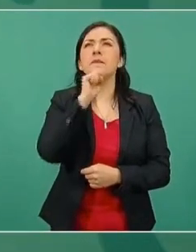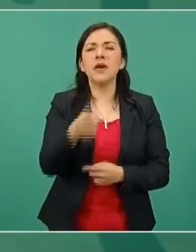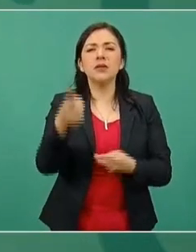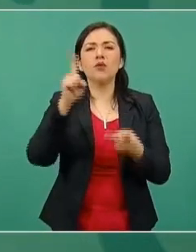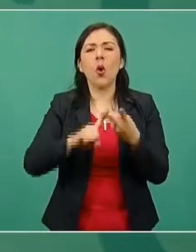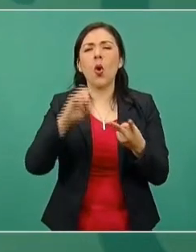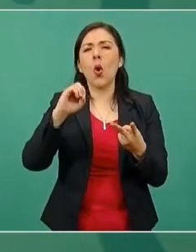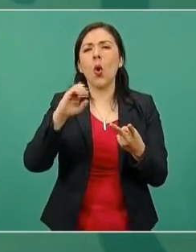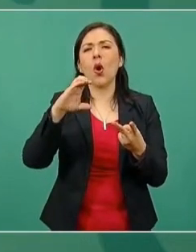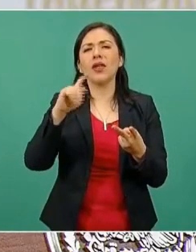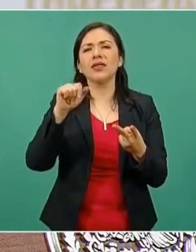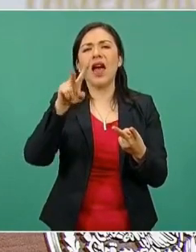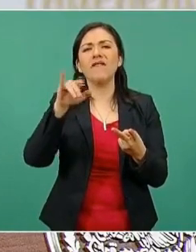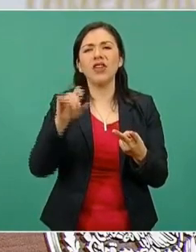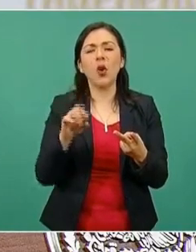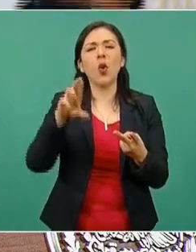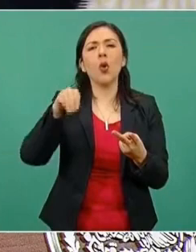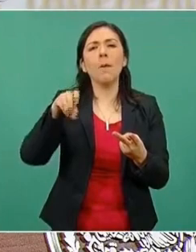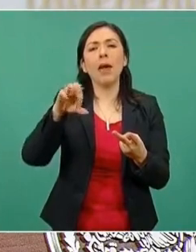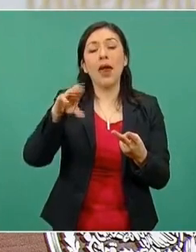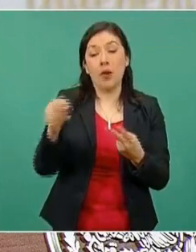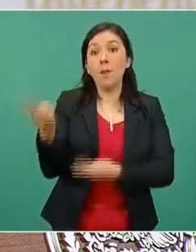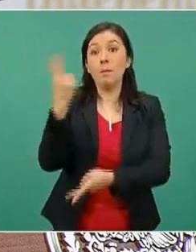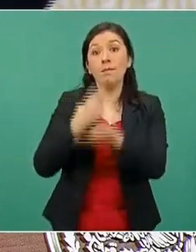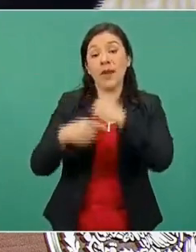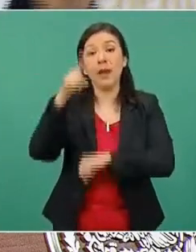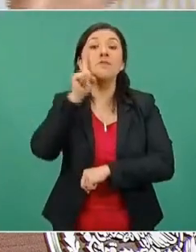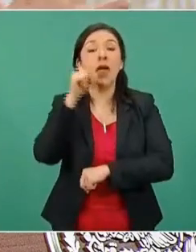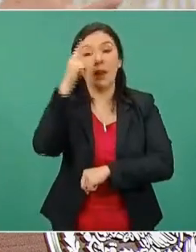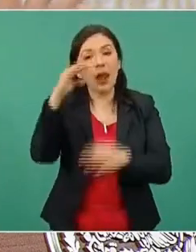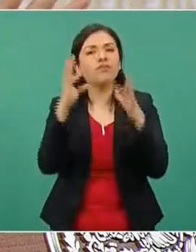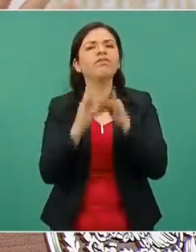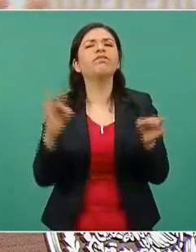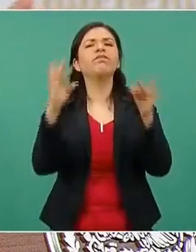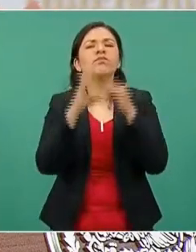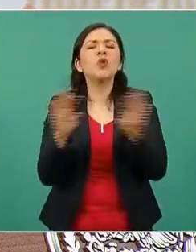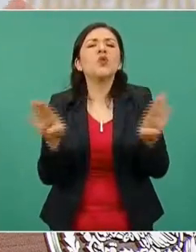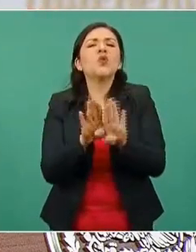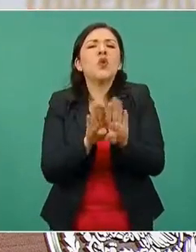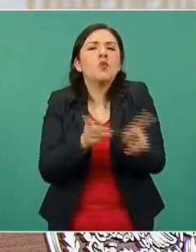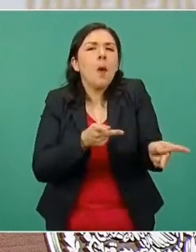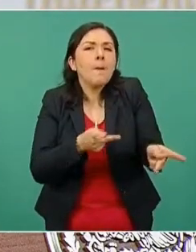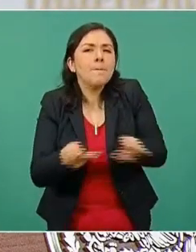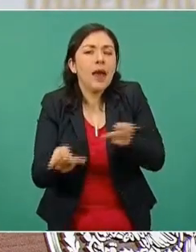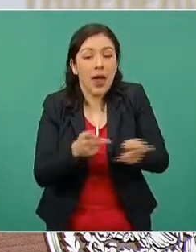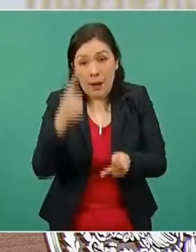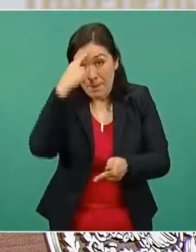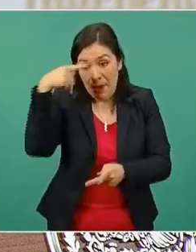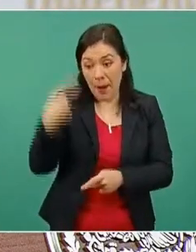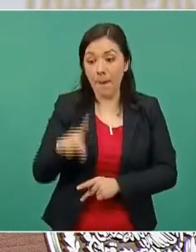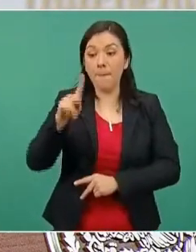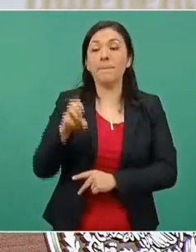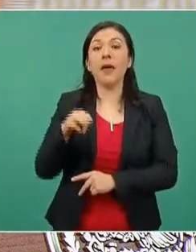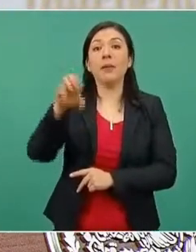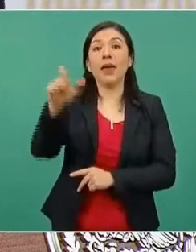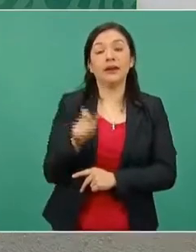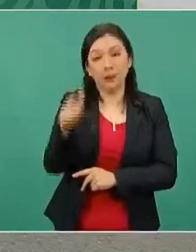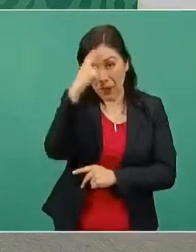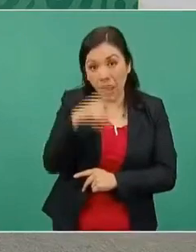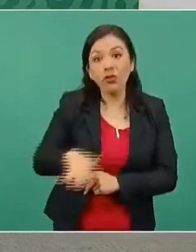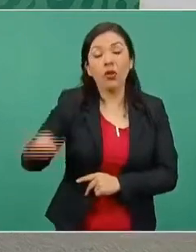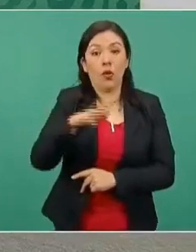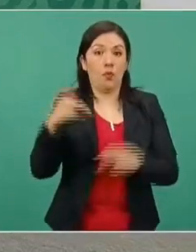como Octavio Romero Oropeza a explicar sobre todo el plan de Pemex al pueblo de México, los